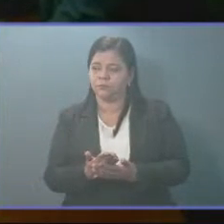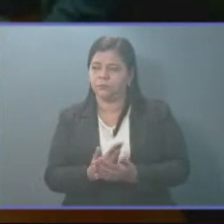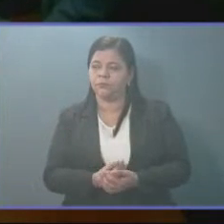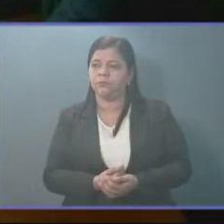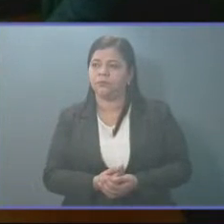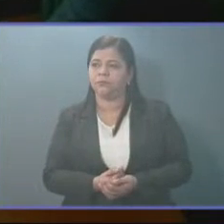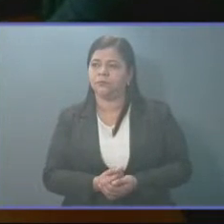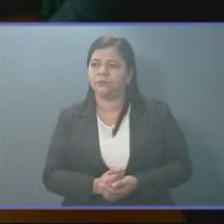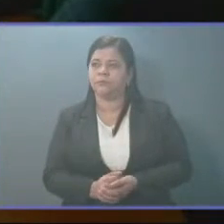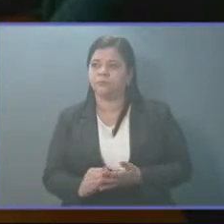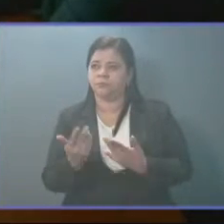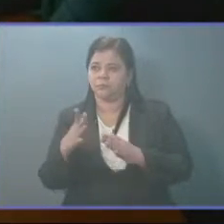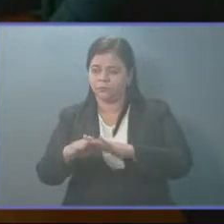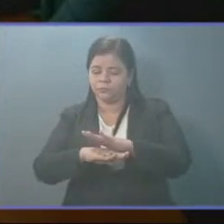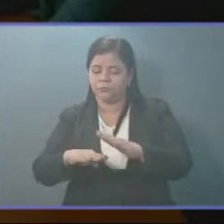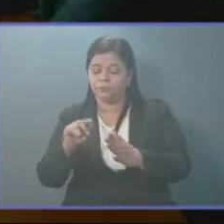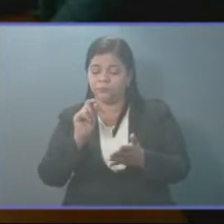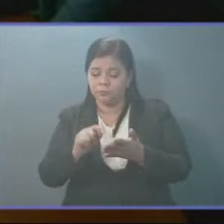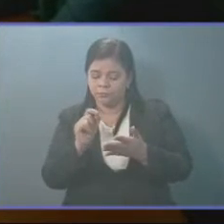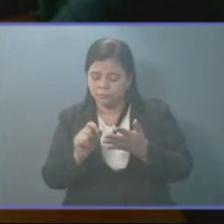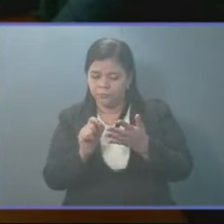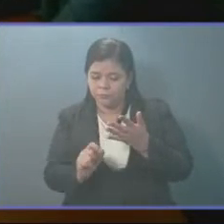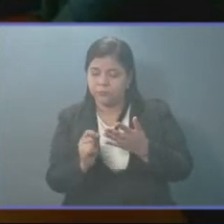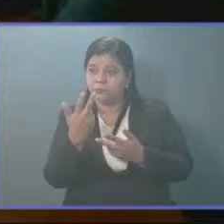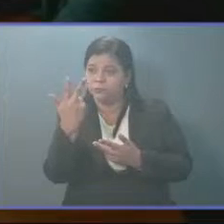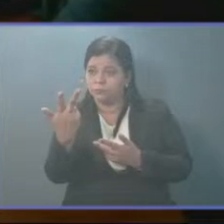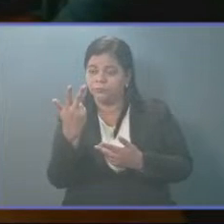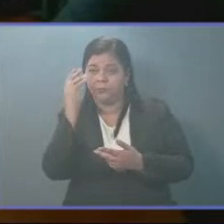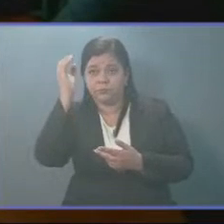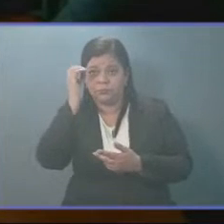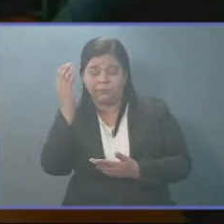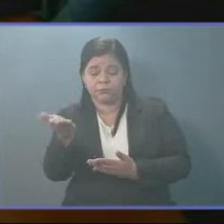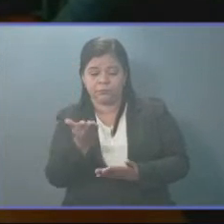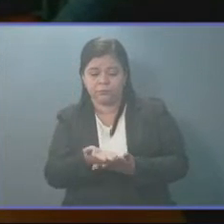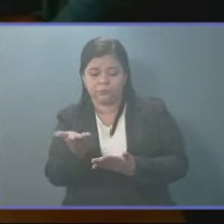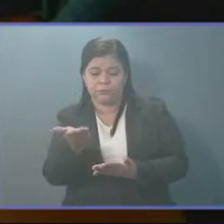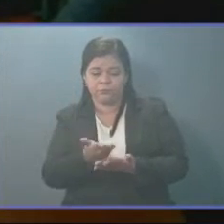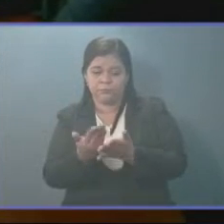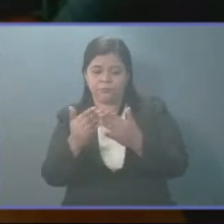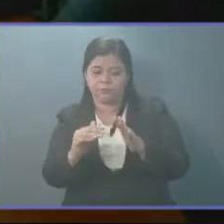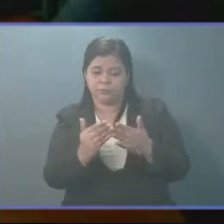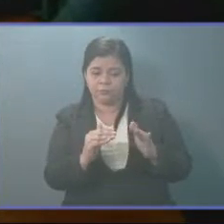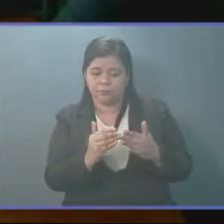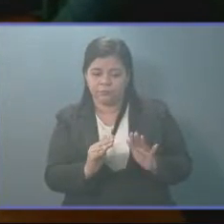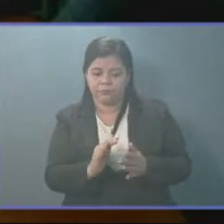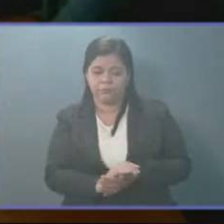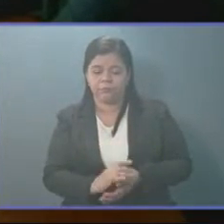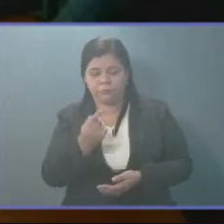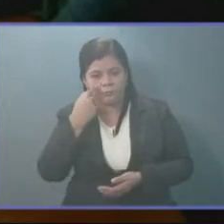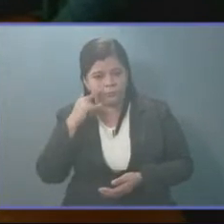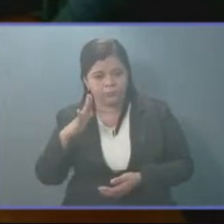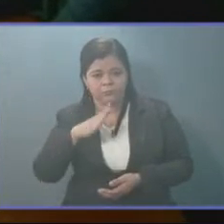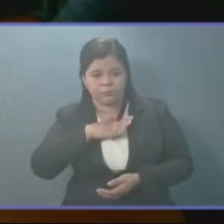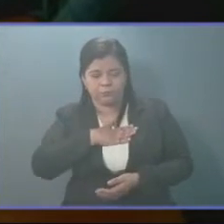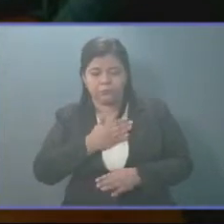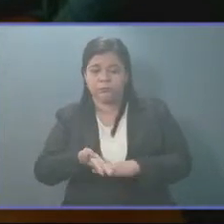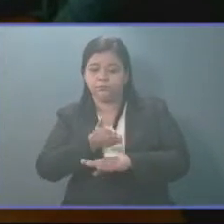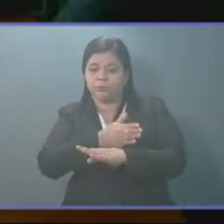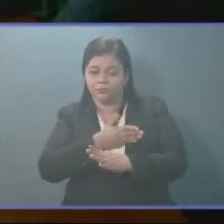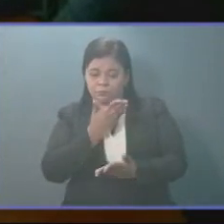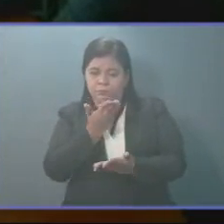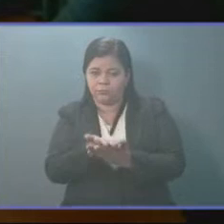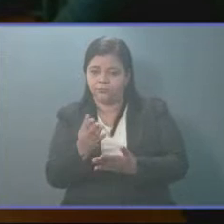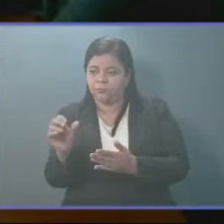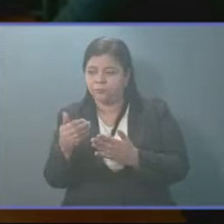Gracias. En ese principio hay 3 diferentes opiniones. Incluso su servidora les presentó